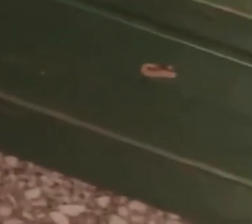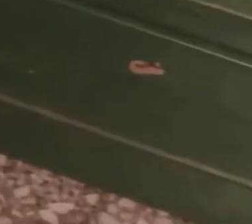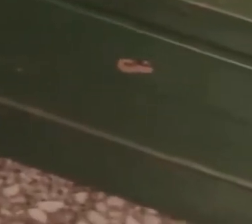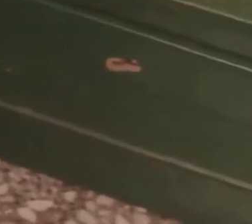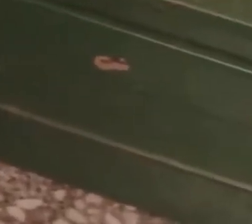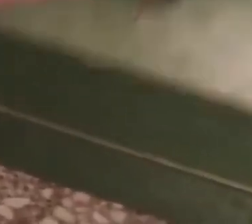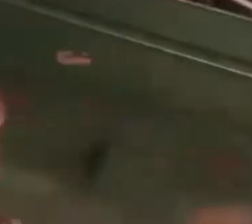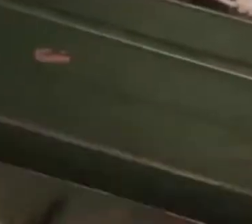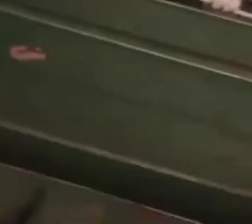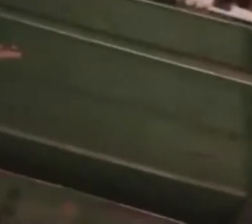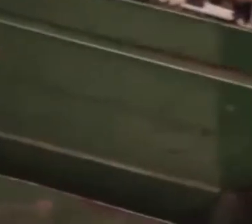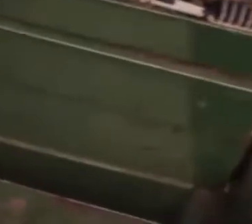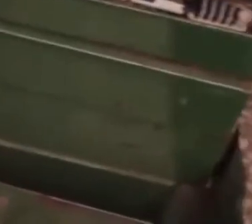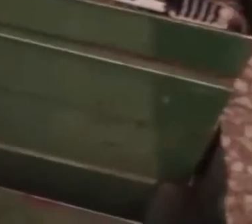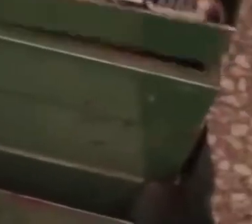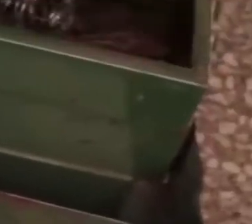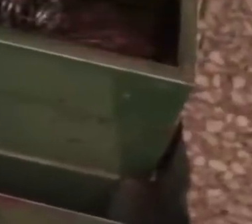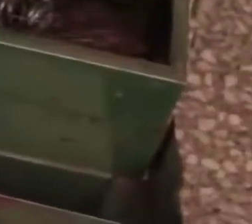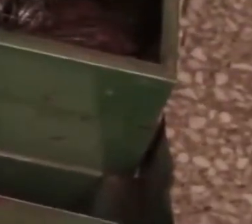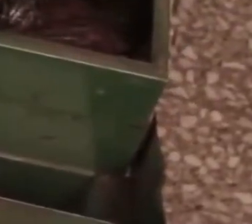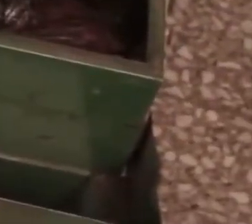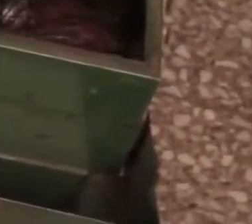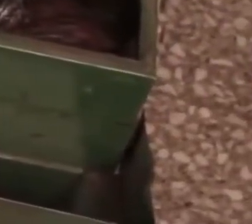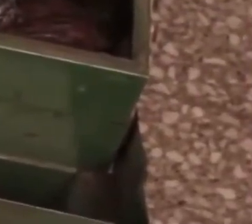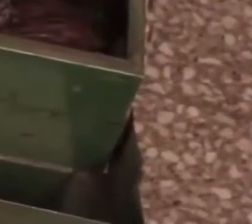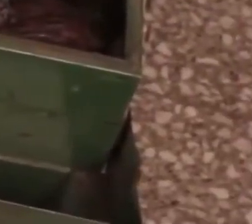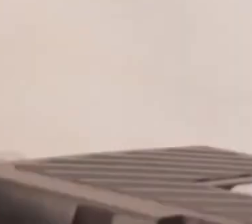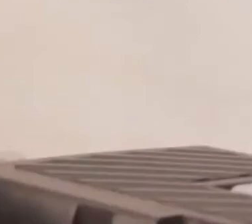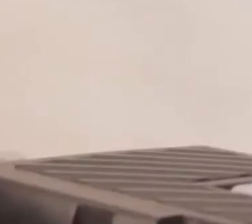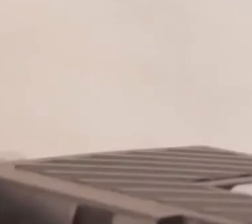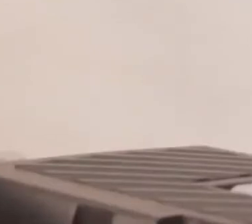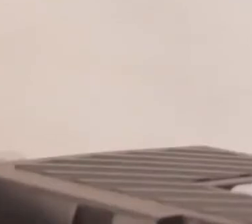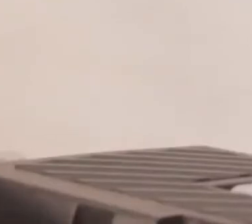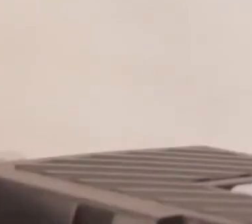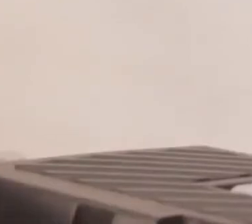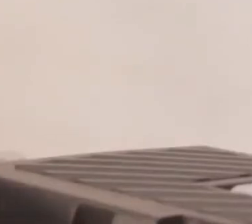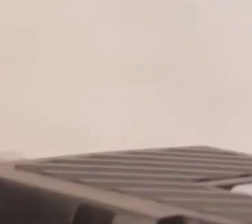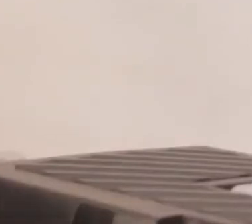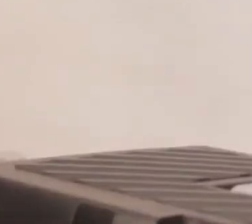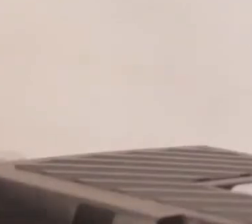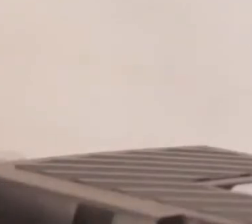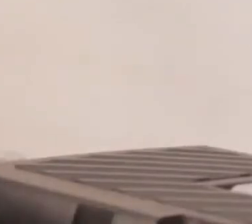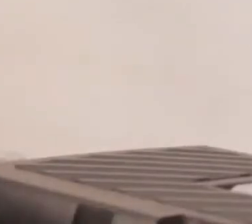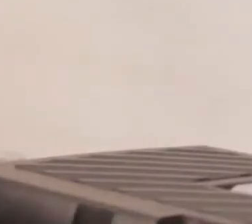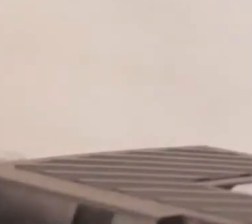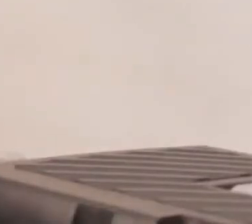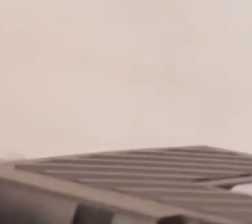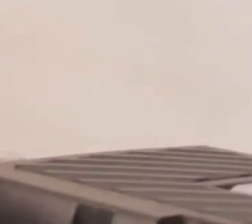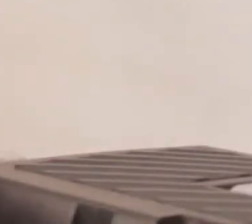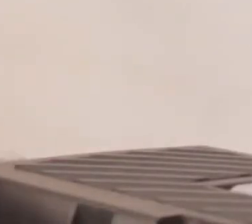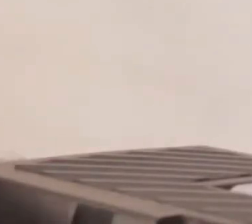conforman el Sistema Integral de Seguridad Social. Esto es entidad promotora de salud, administradora de riesgos